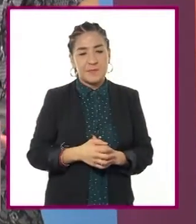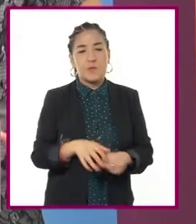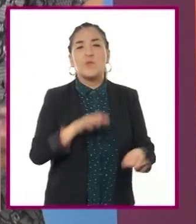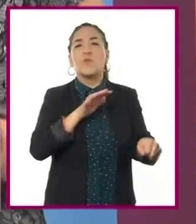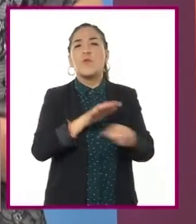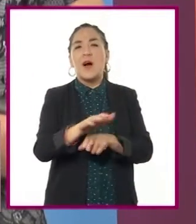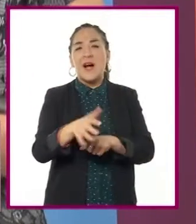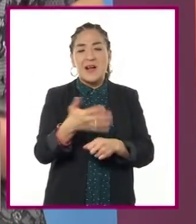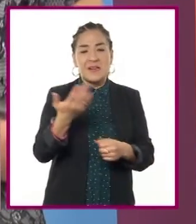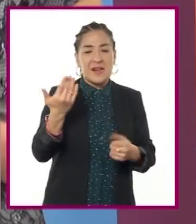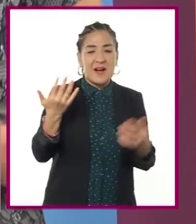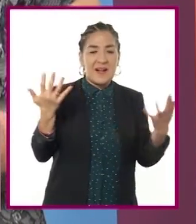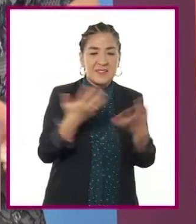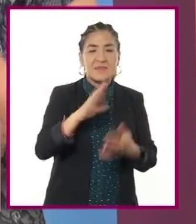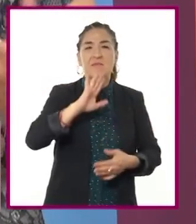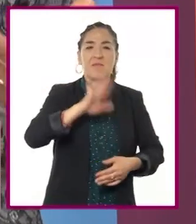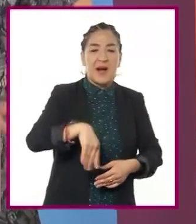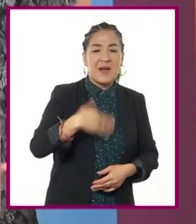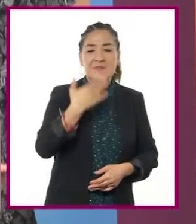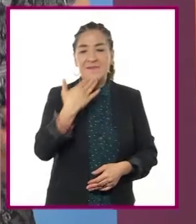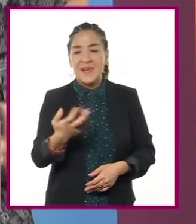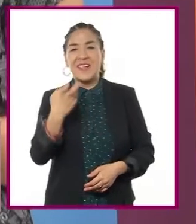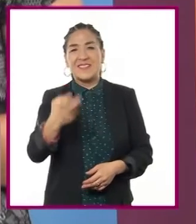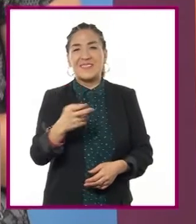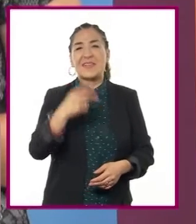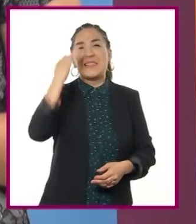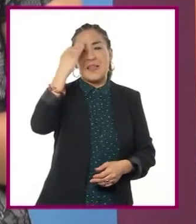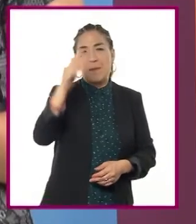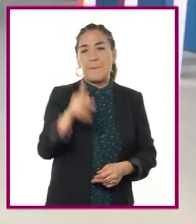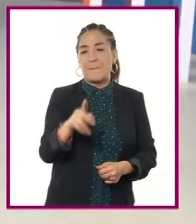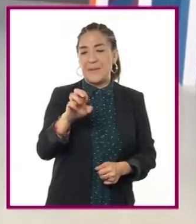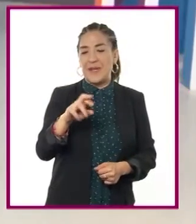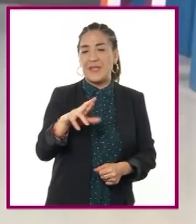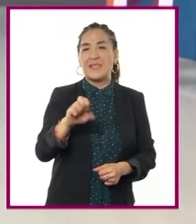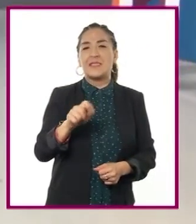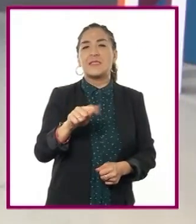los aciertos y desaciertos de la perestroika?